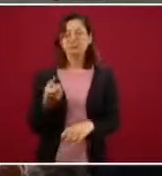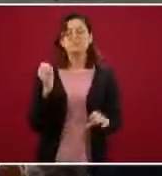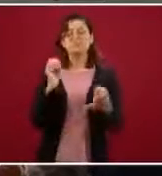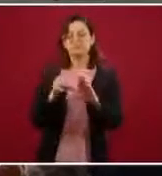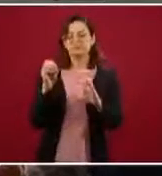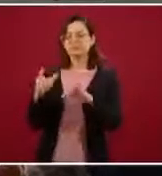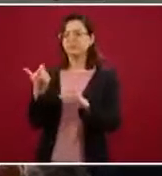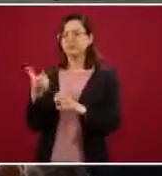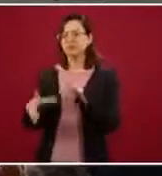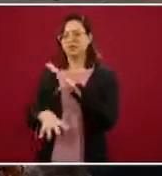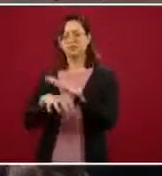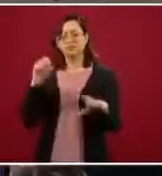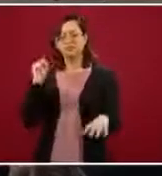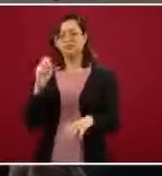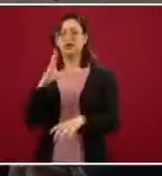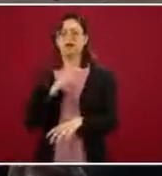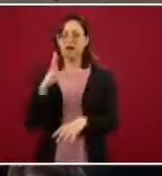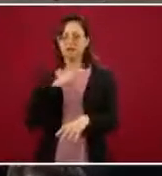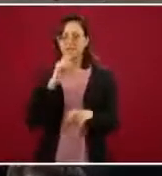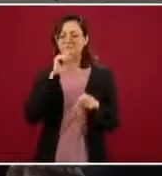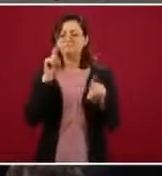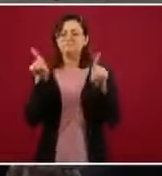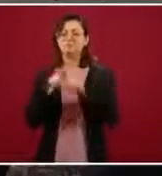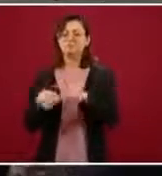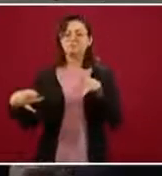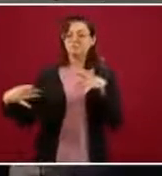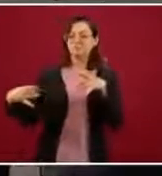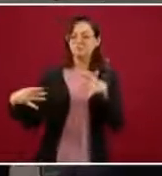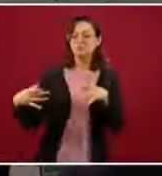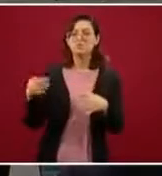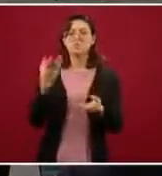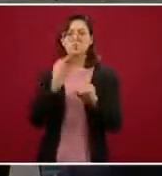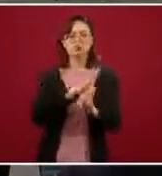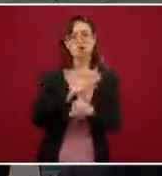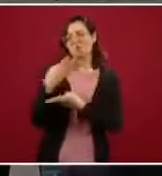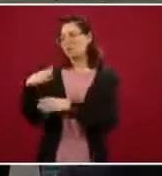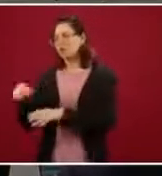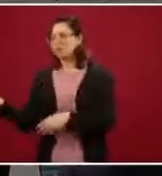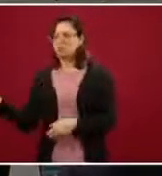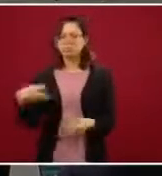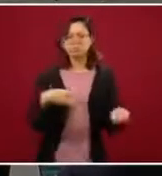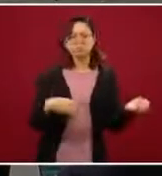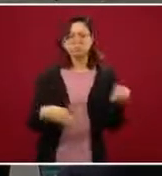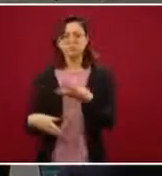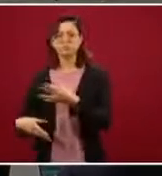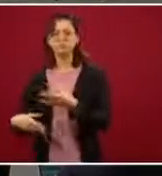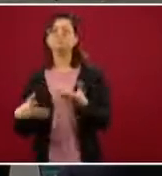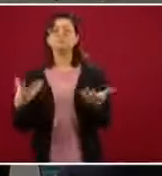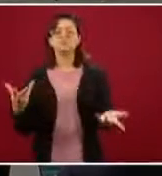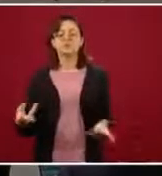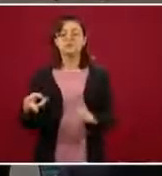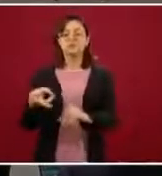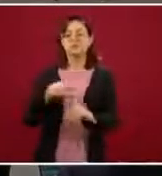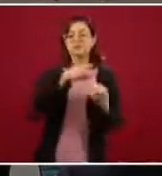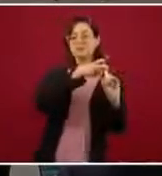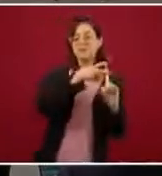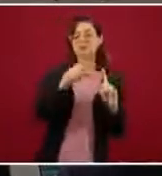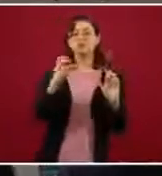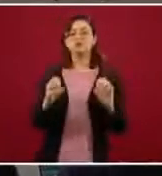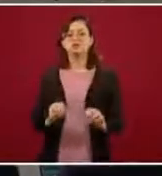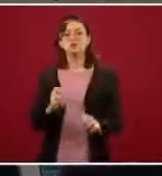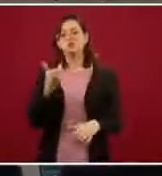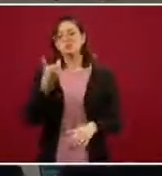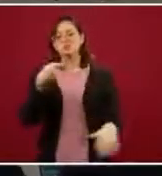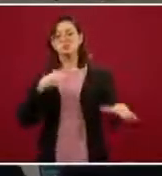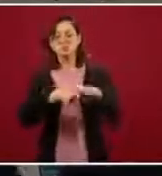en efectivo y hay transferencias interbancarias. Es importante señalar que la extorsión o el secuestro virtual se utiliza a partir